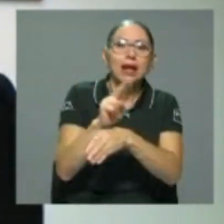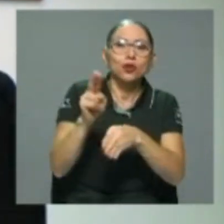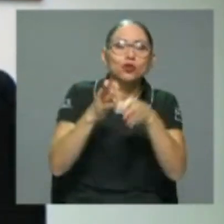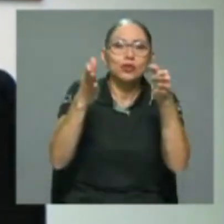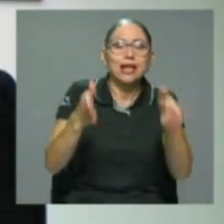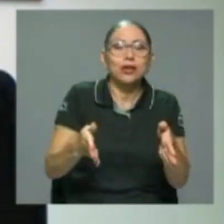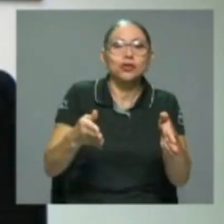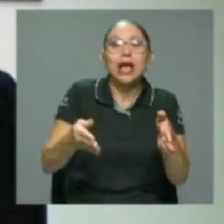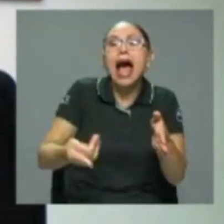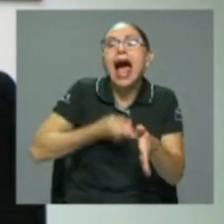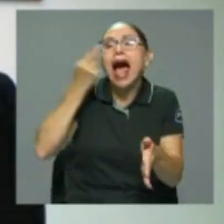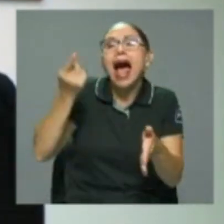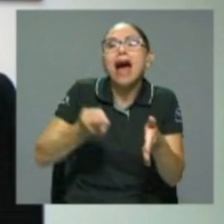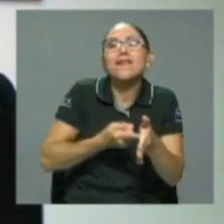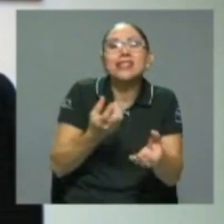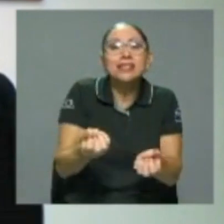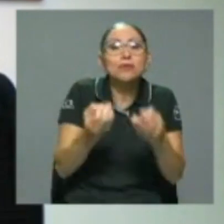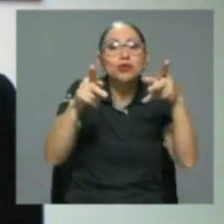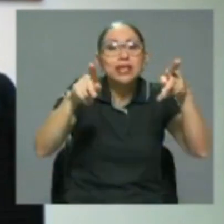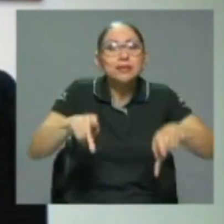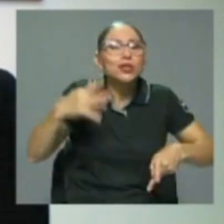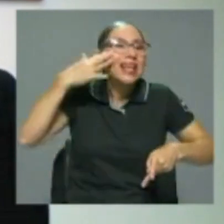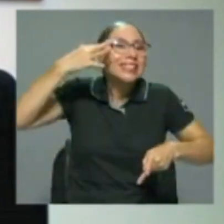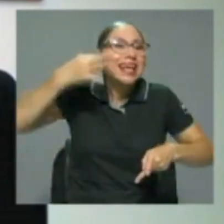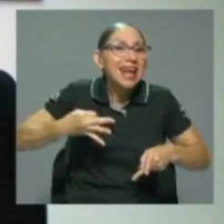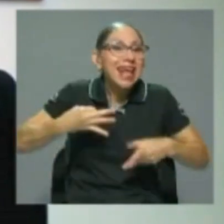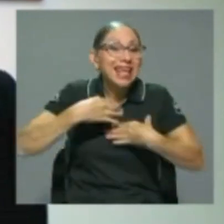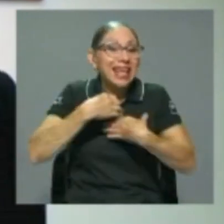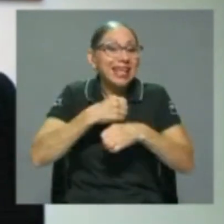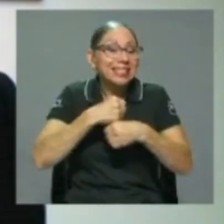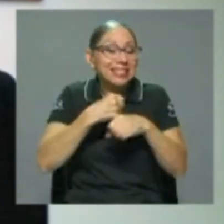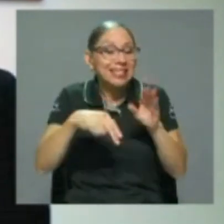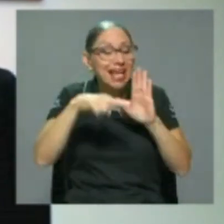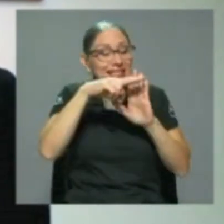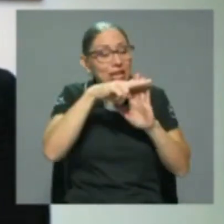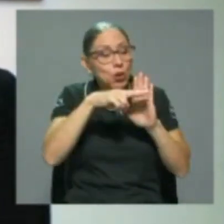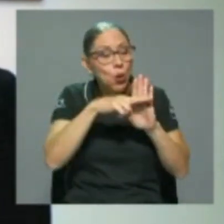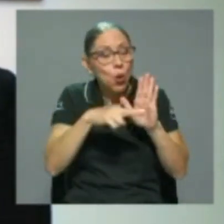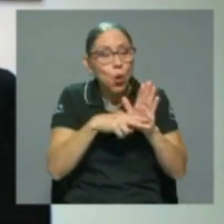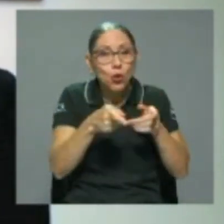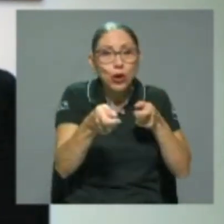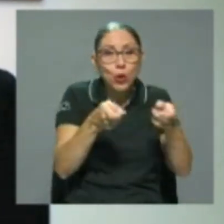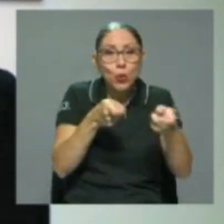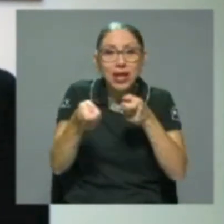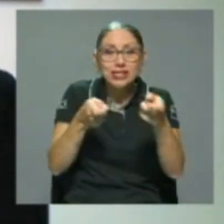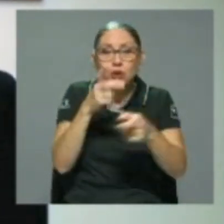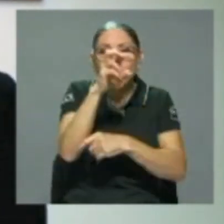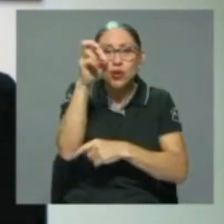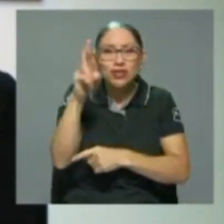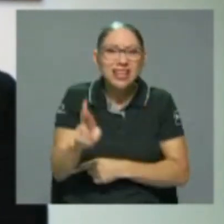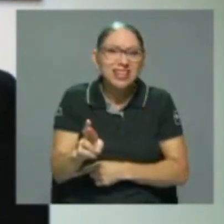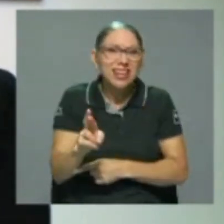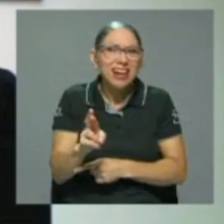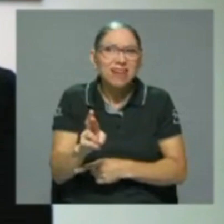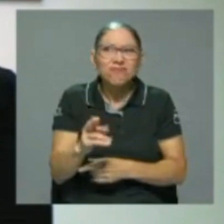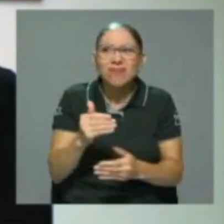personas de que la regulación en Costa Rica es tan deficiente que a lo mejor